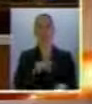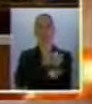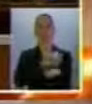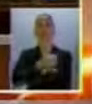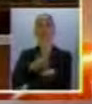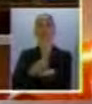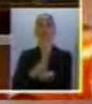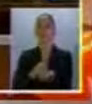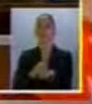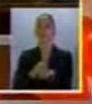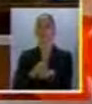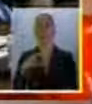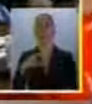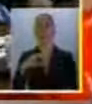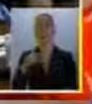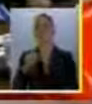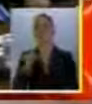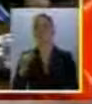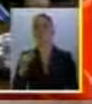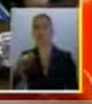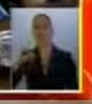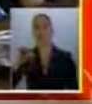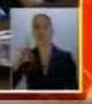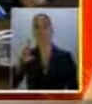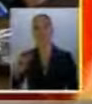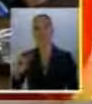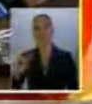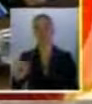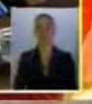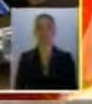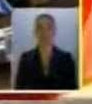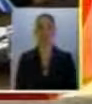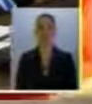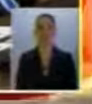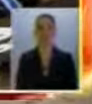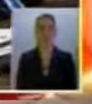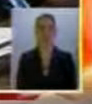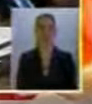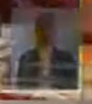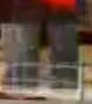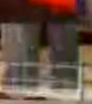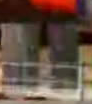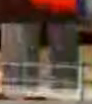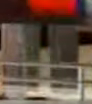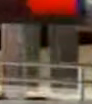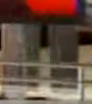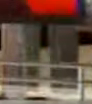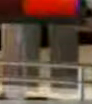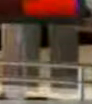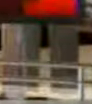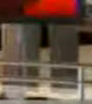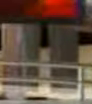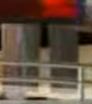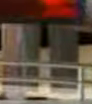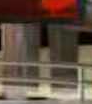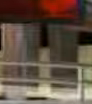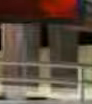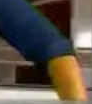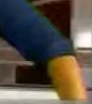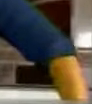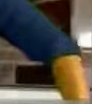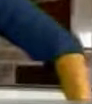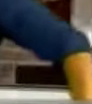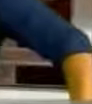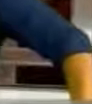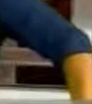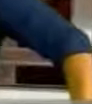que presentó la presidenta Michelle Bachelet hoy en su discurso, claro, se acaba el tiempo. Perfecto. Yo creo que ojalá, para terminar la idea,